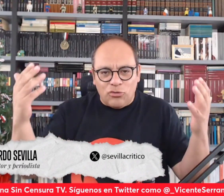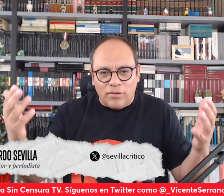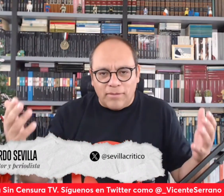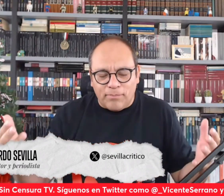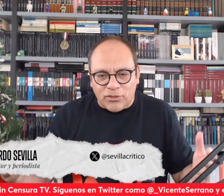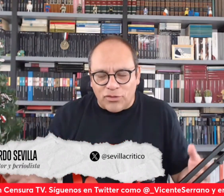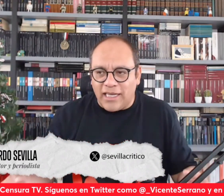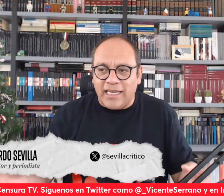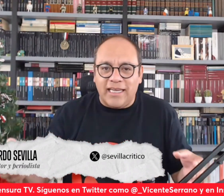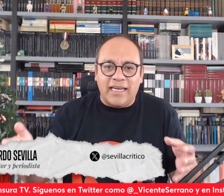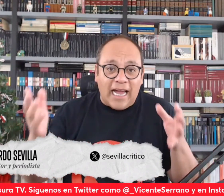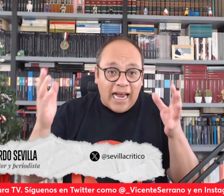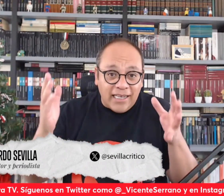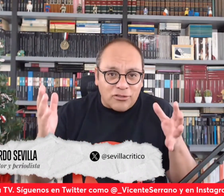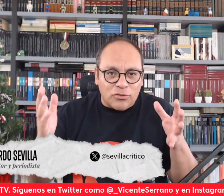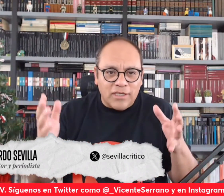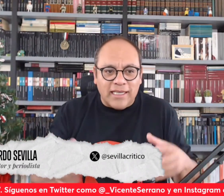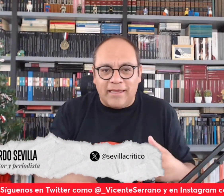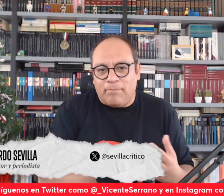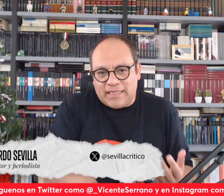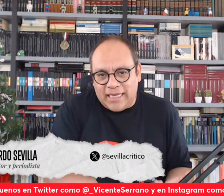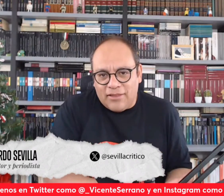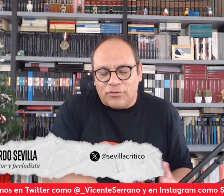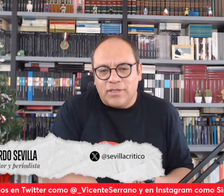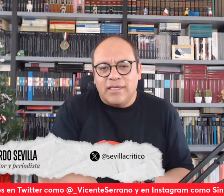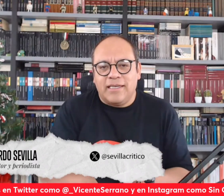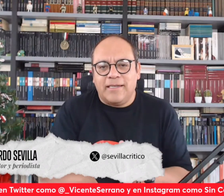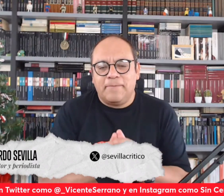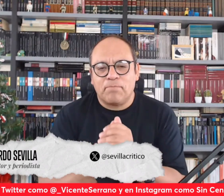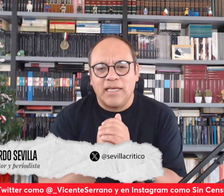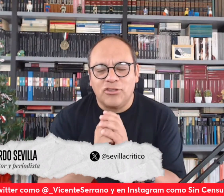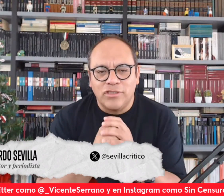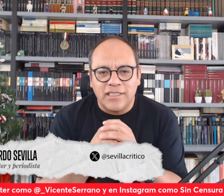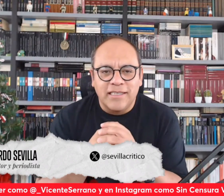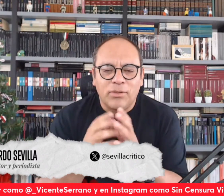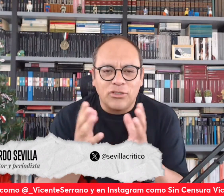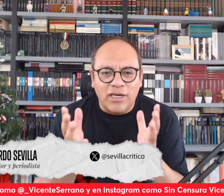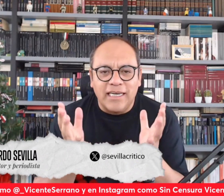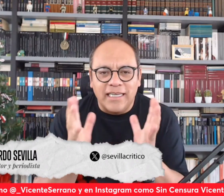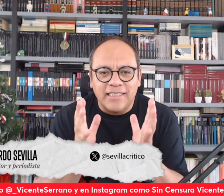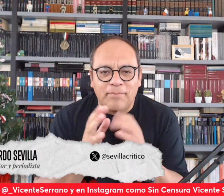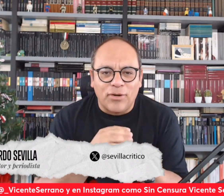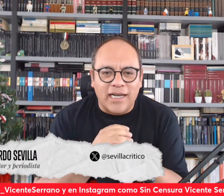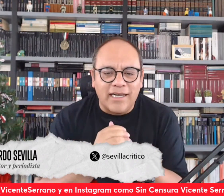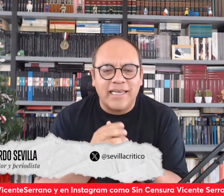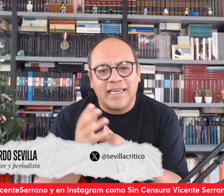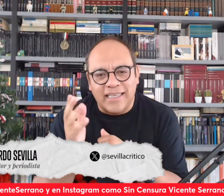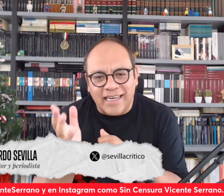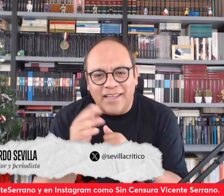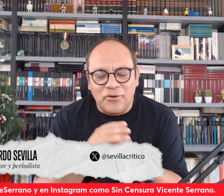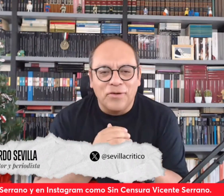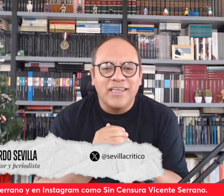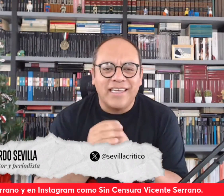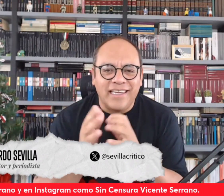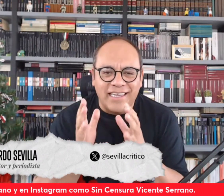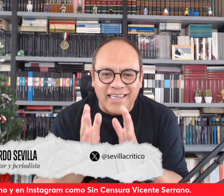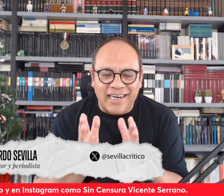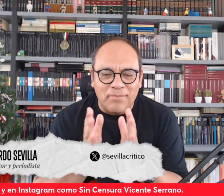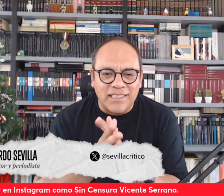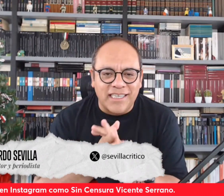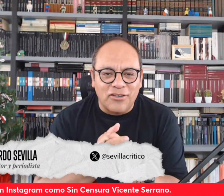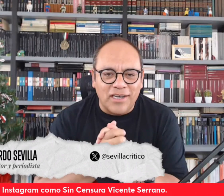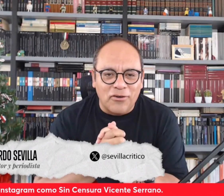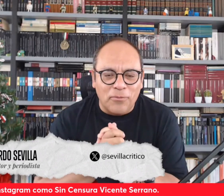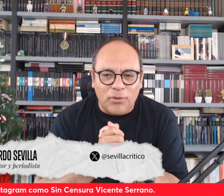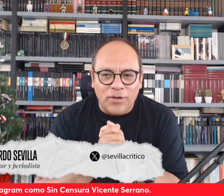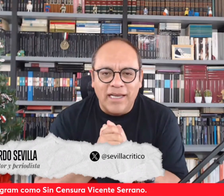era un personaje alto y pesado. Entonces, pues yo en esa época era delgado y era